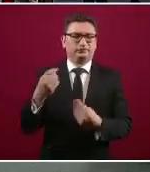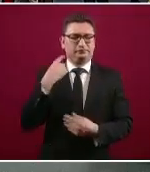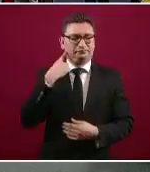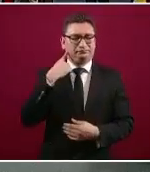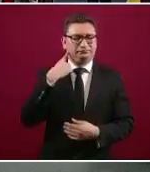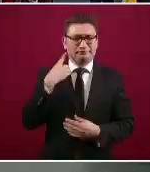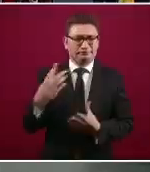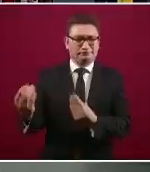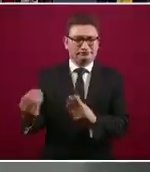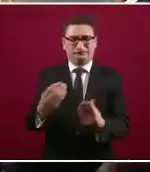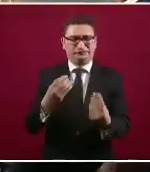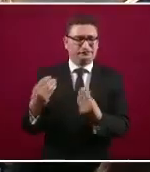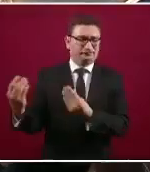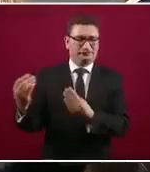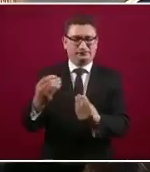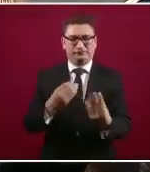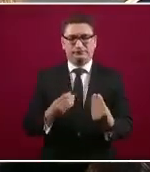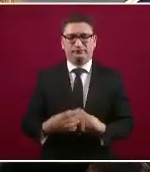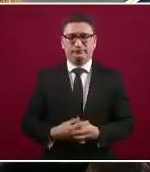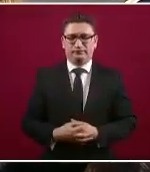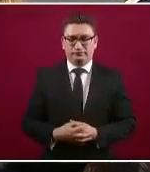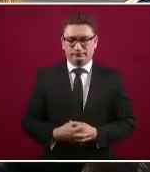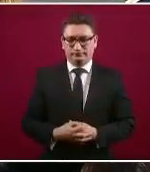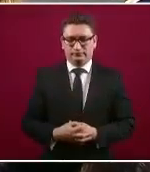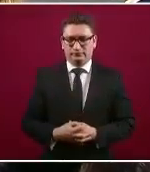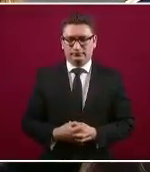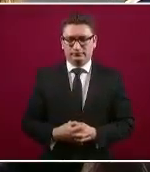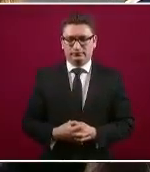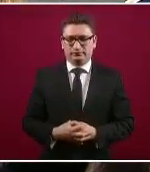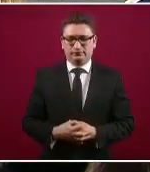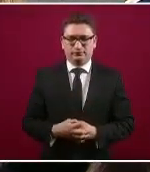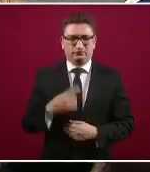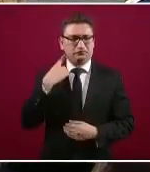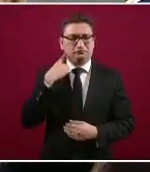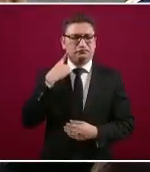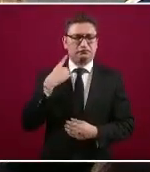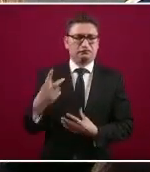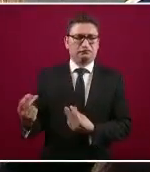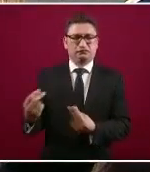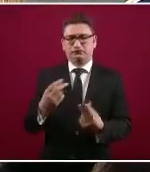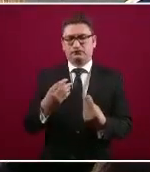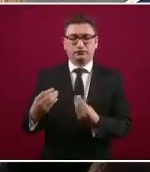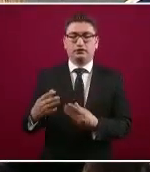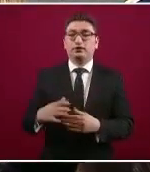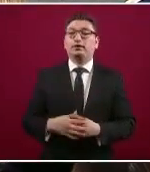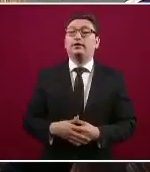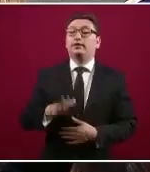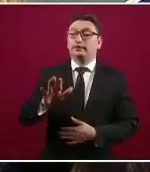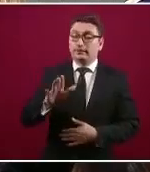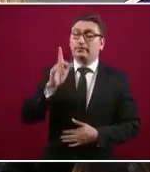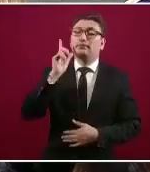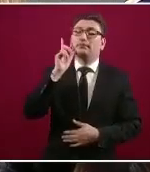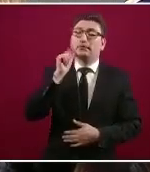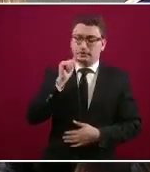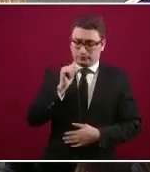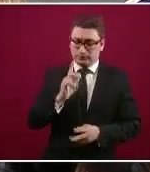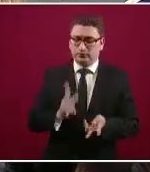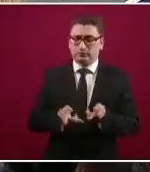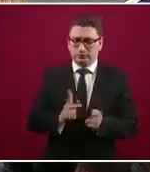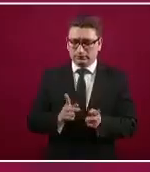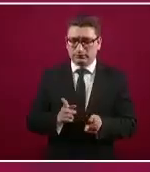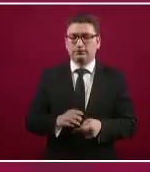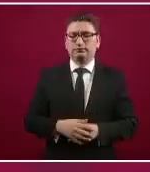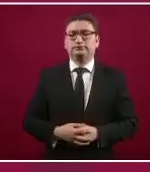Fueron detenidos ayer en Mississippi de las redadas en Estados Unidos. ¿Tiene información? Mañana hablamos,